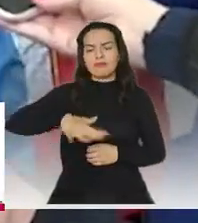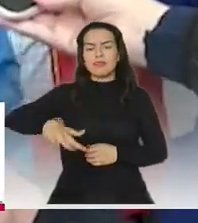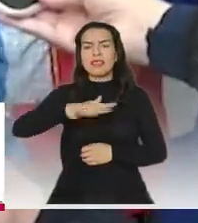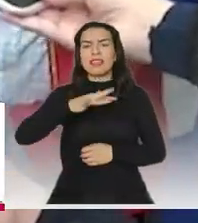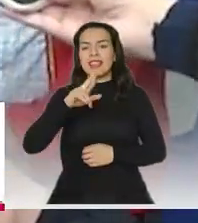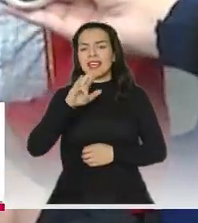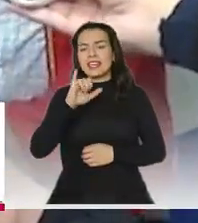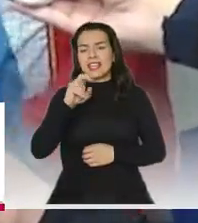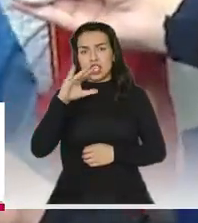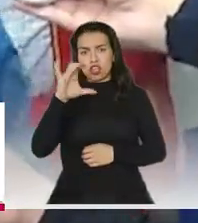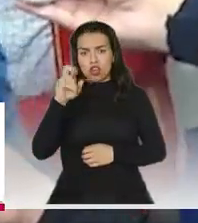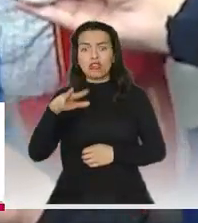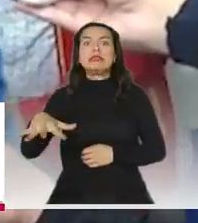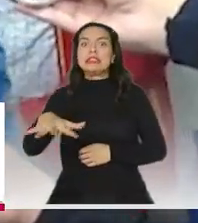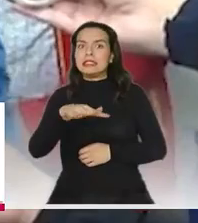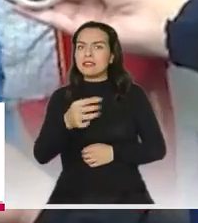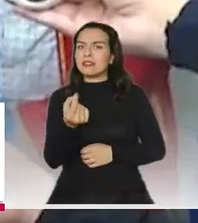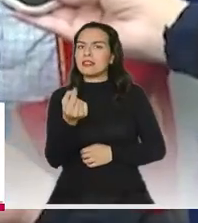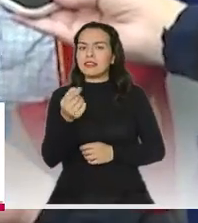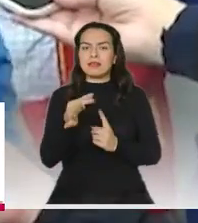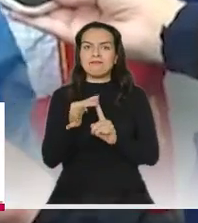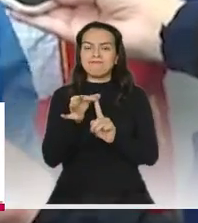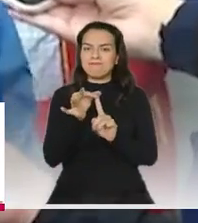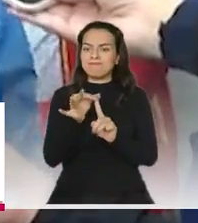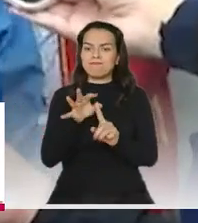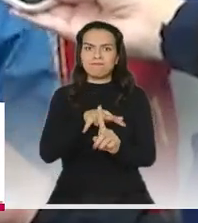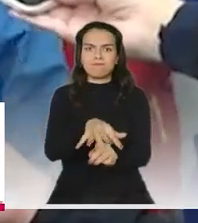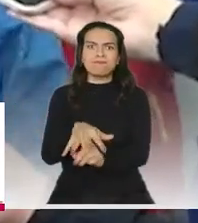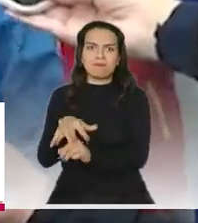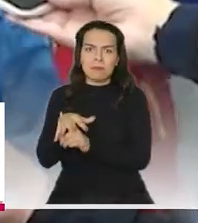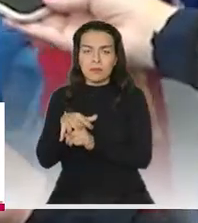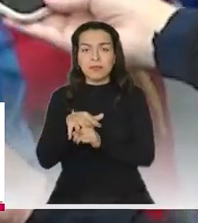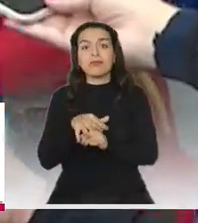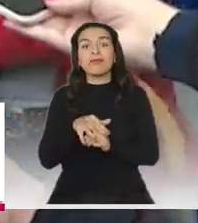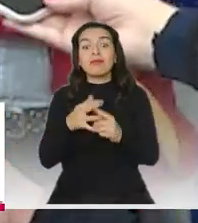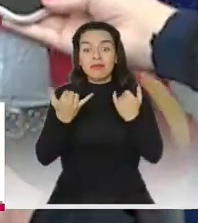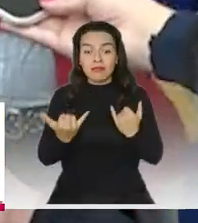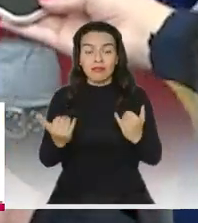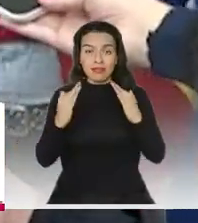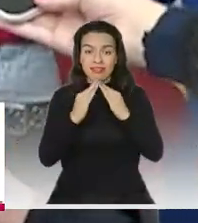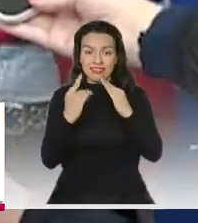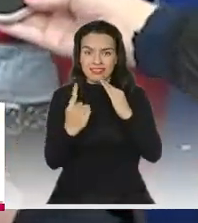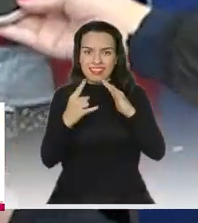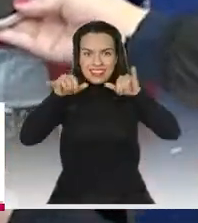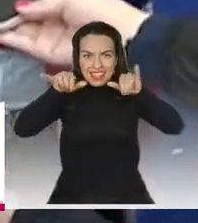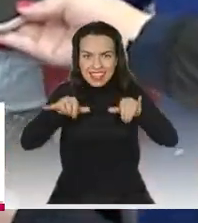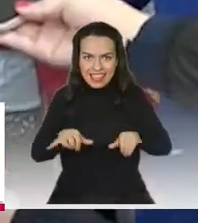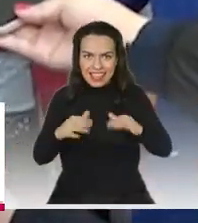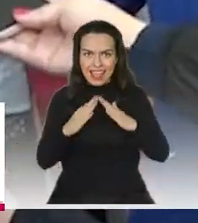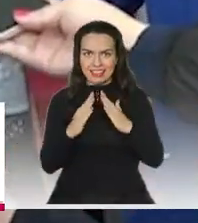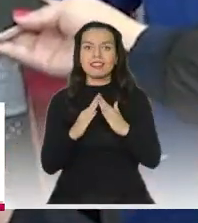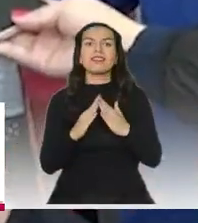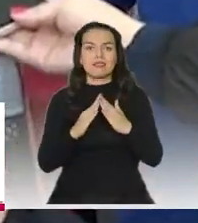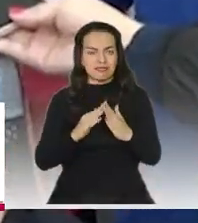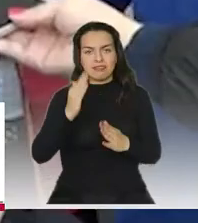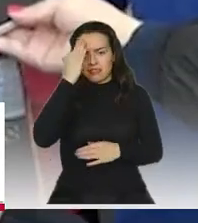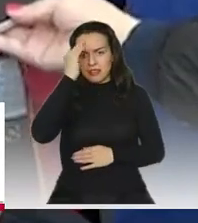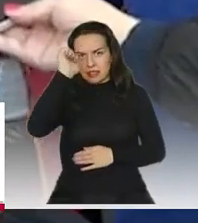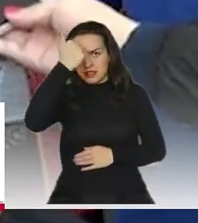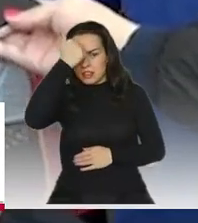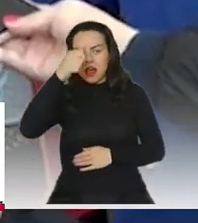contagio. Entonces, en esta cuarentena, todo el comercio no esencial que esté sobre los principales corredores comerciales